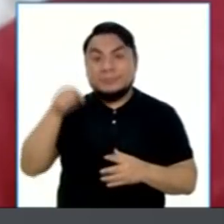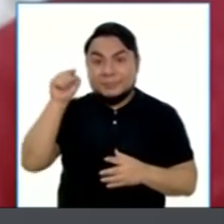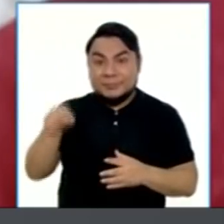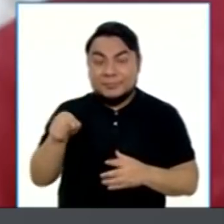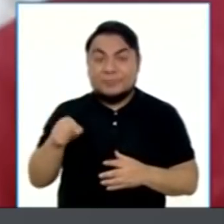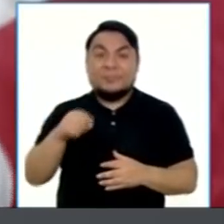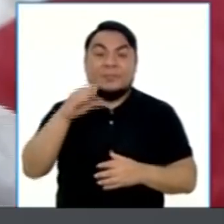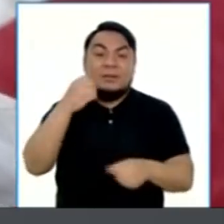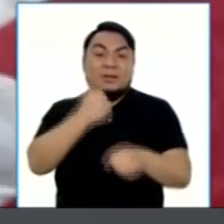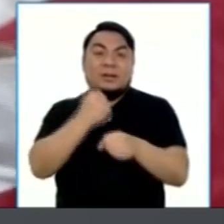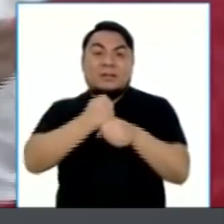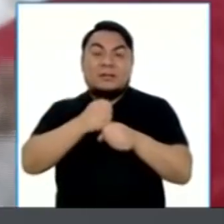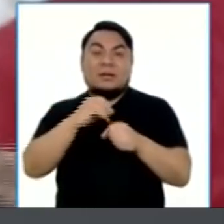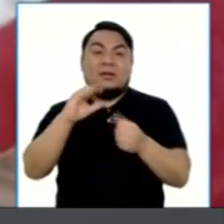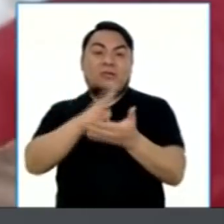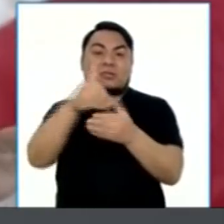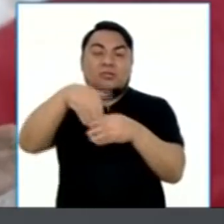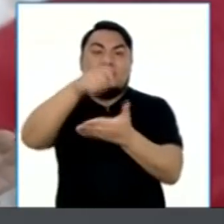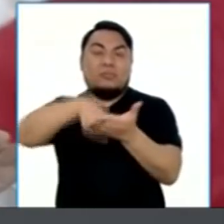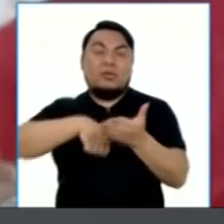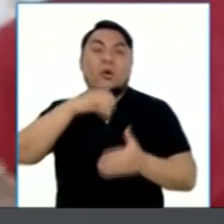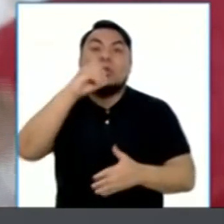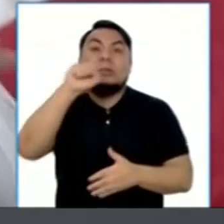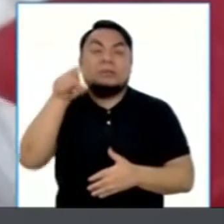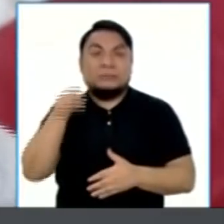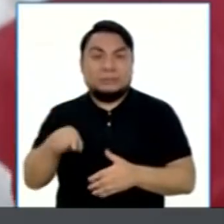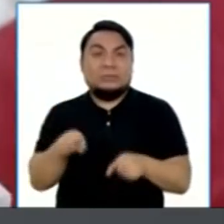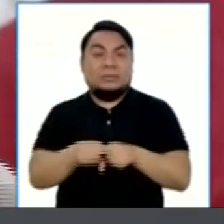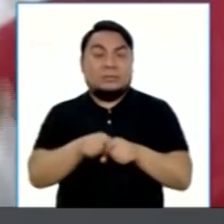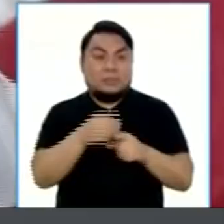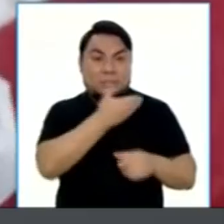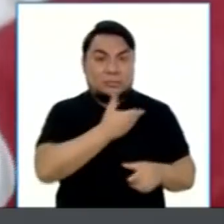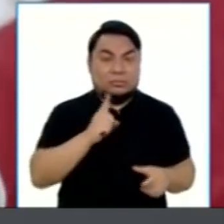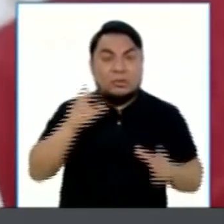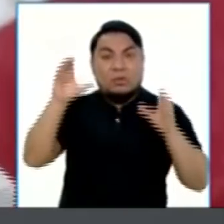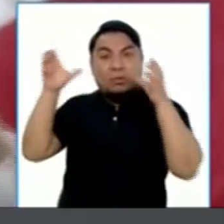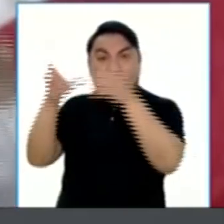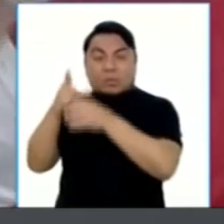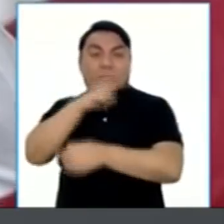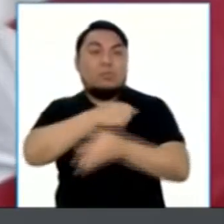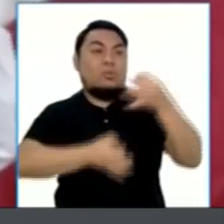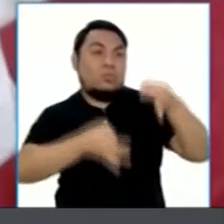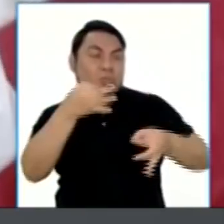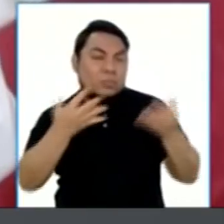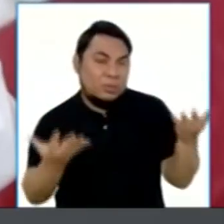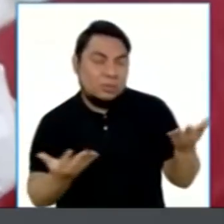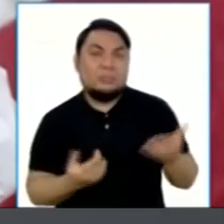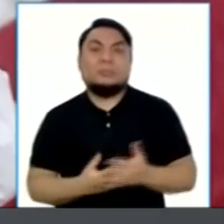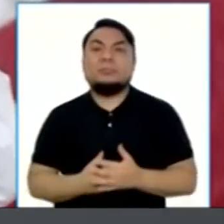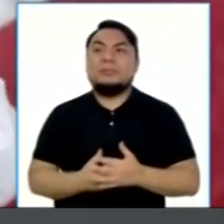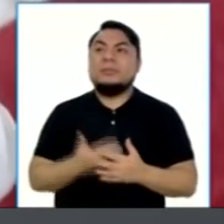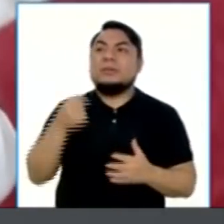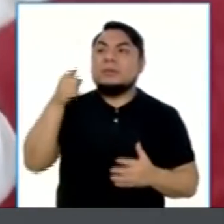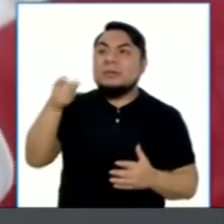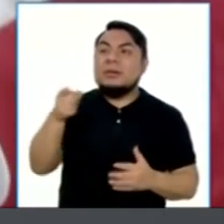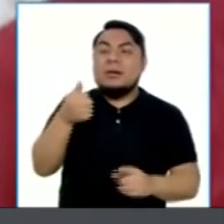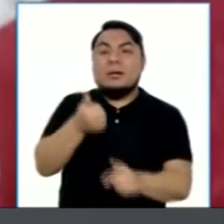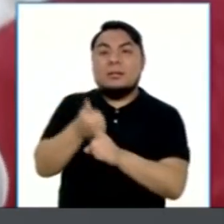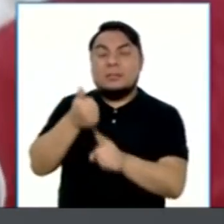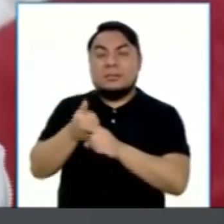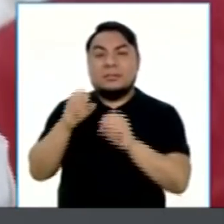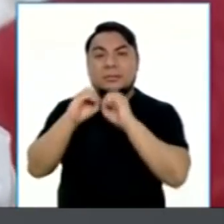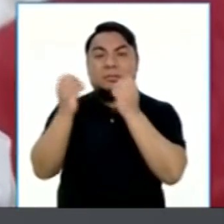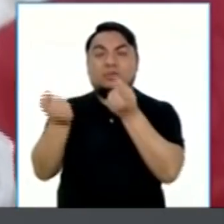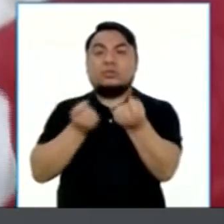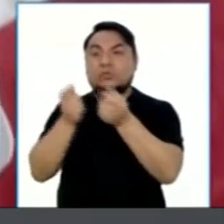órdenes de servicio no están solamente en el Poder Ejecutivo, también Poder Legislativo, Poder Judicial, el propio